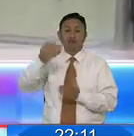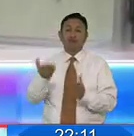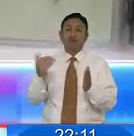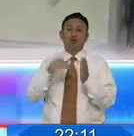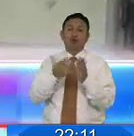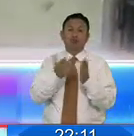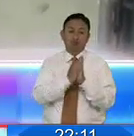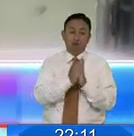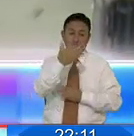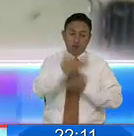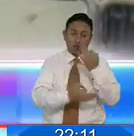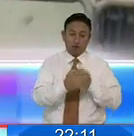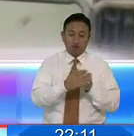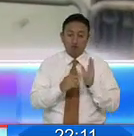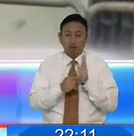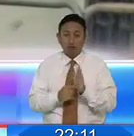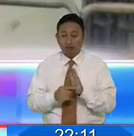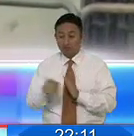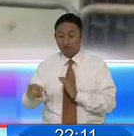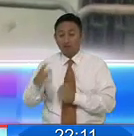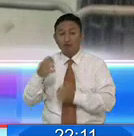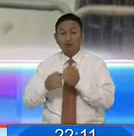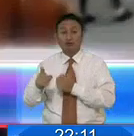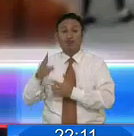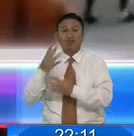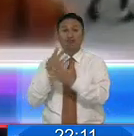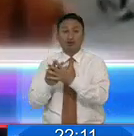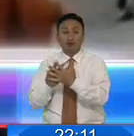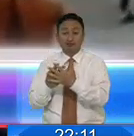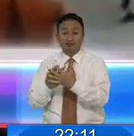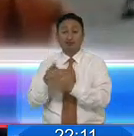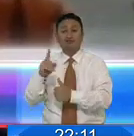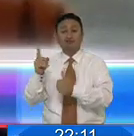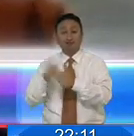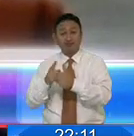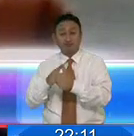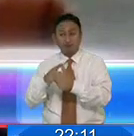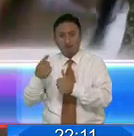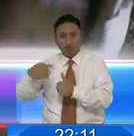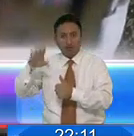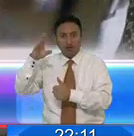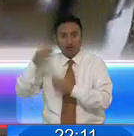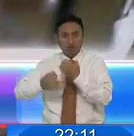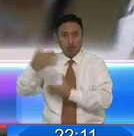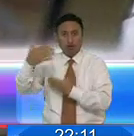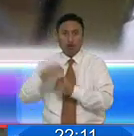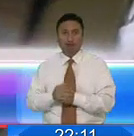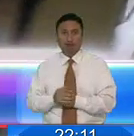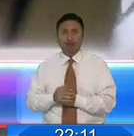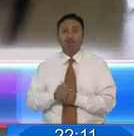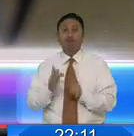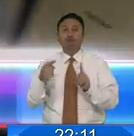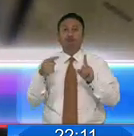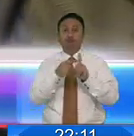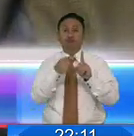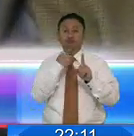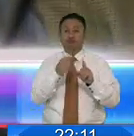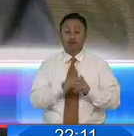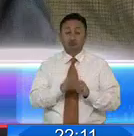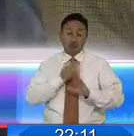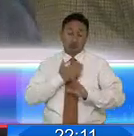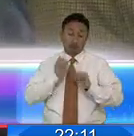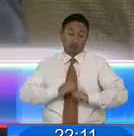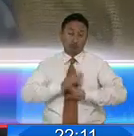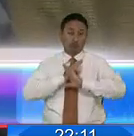robo señalando también la crisis carcelaria como uno de las causales principales romo por su lado ha dicho que se defenderá